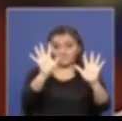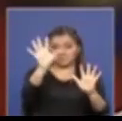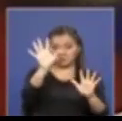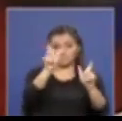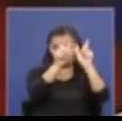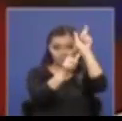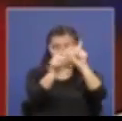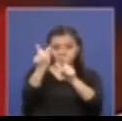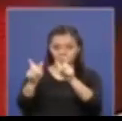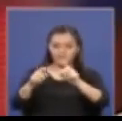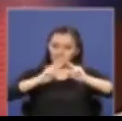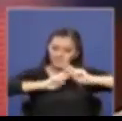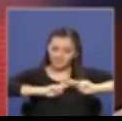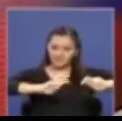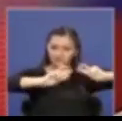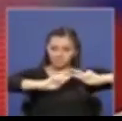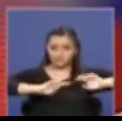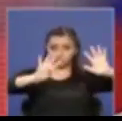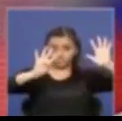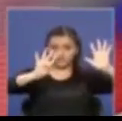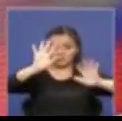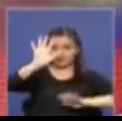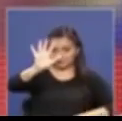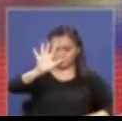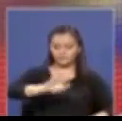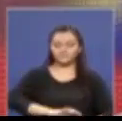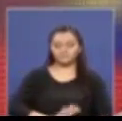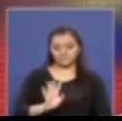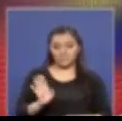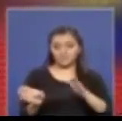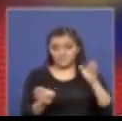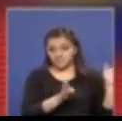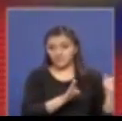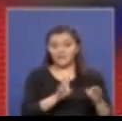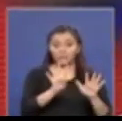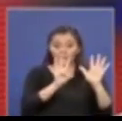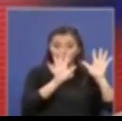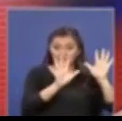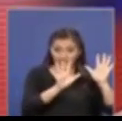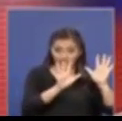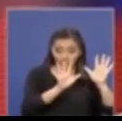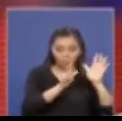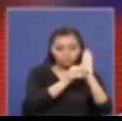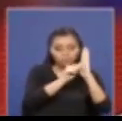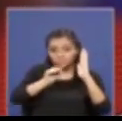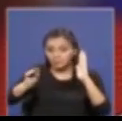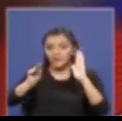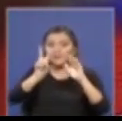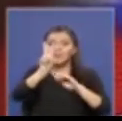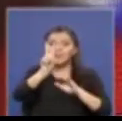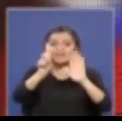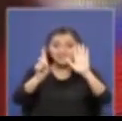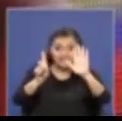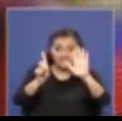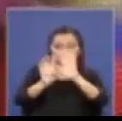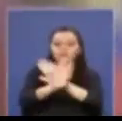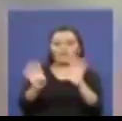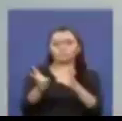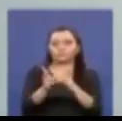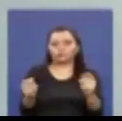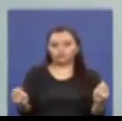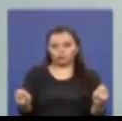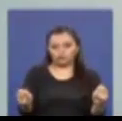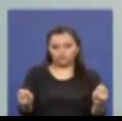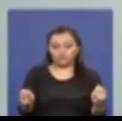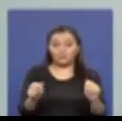De esos 95 casos, 26 casos se han resuelto. De esos 26 casos,